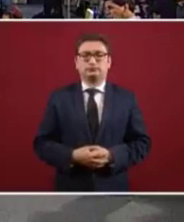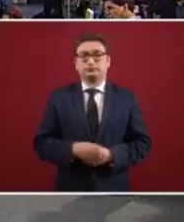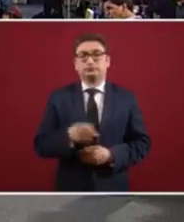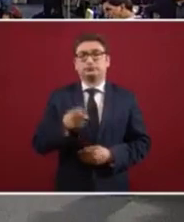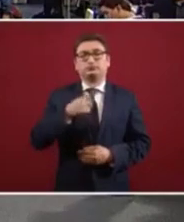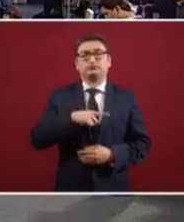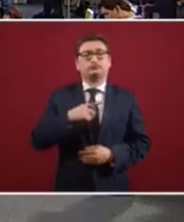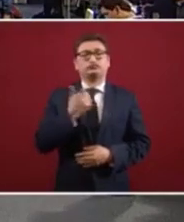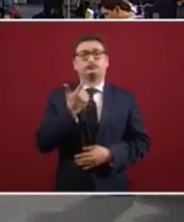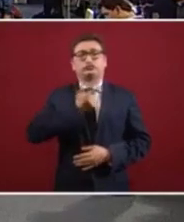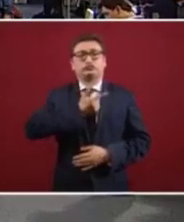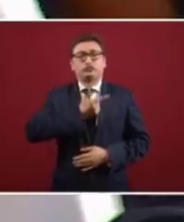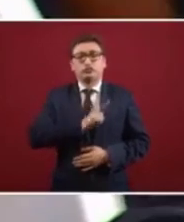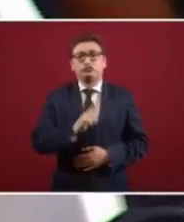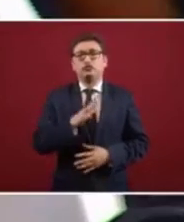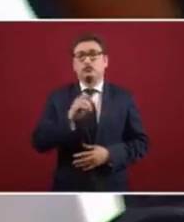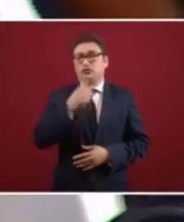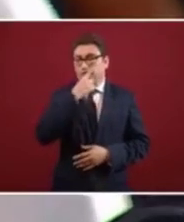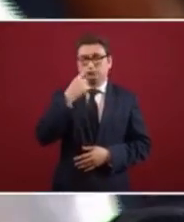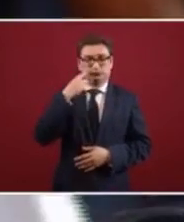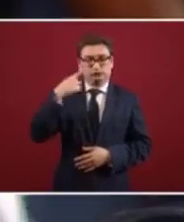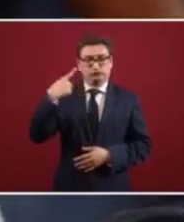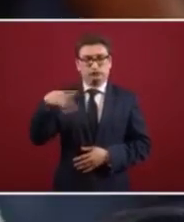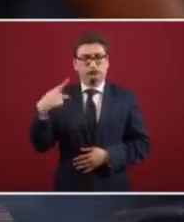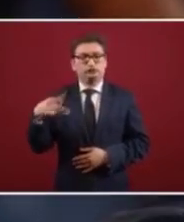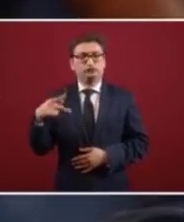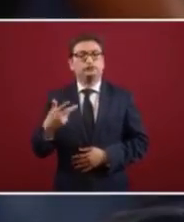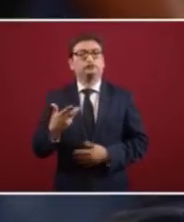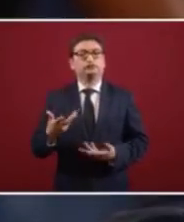no adecuada a su criterio,